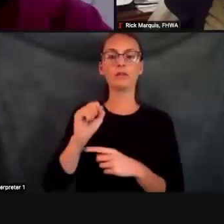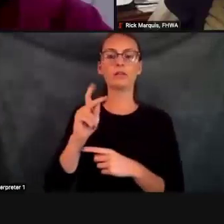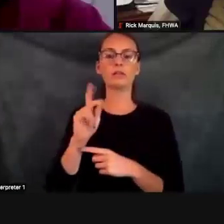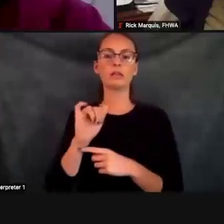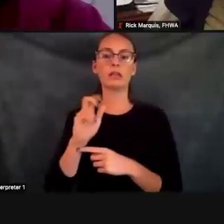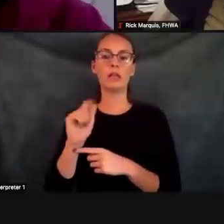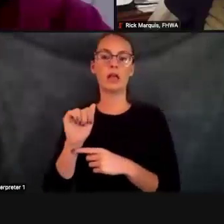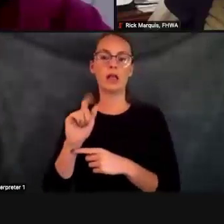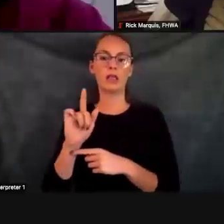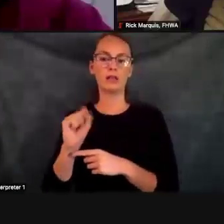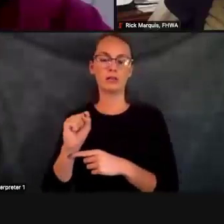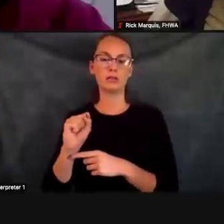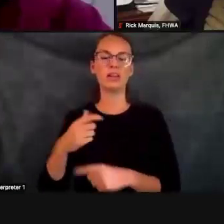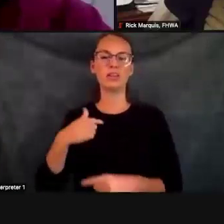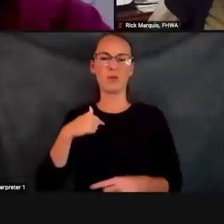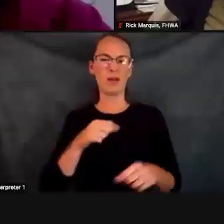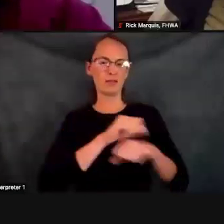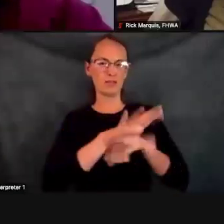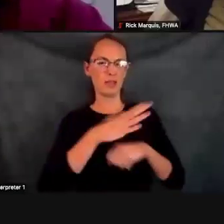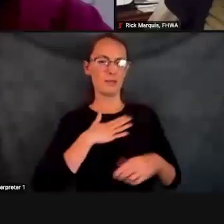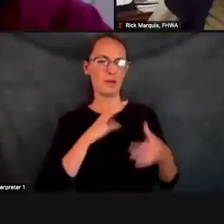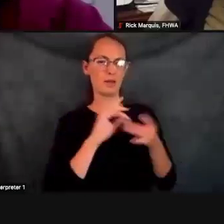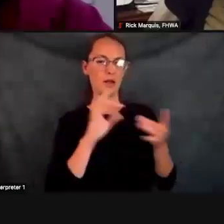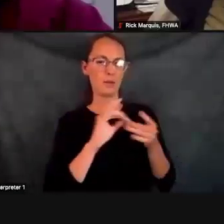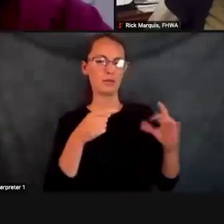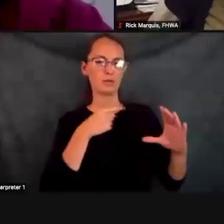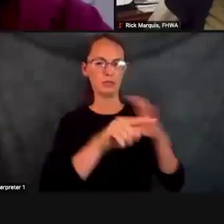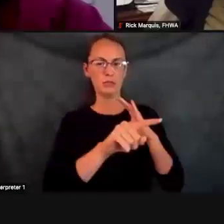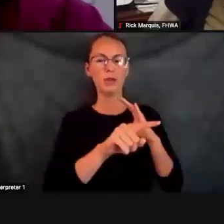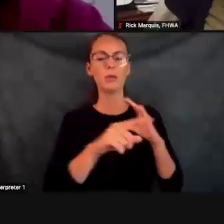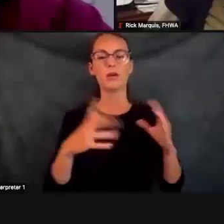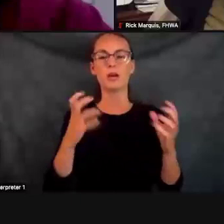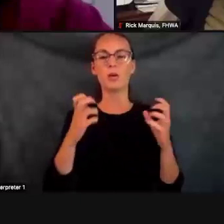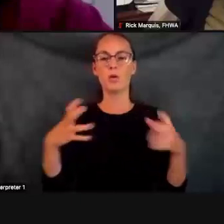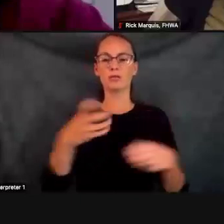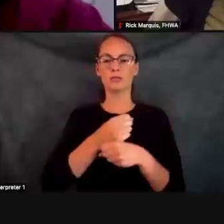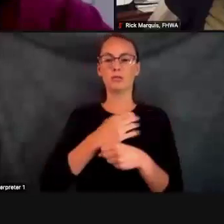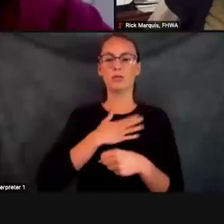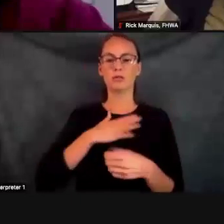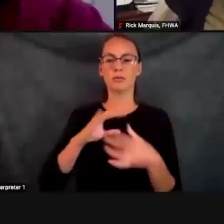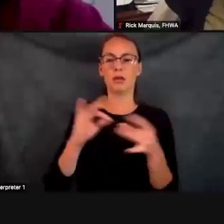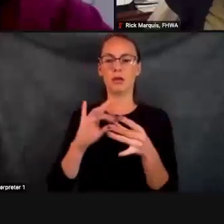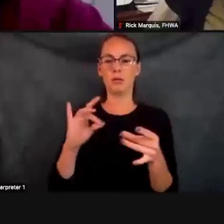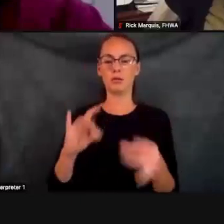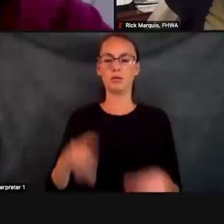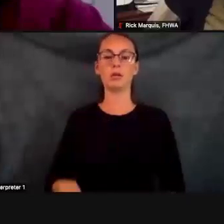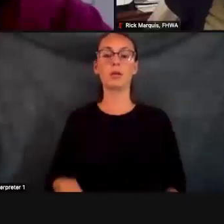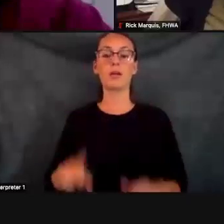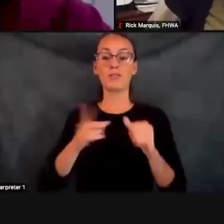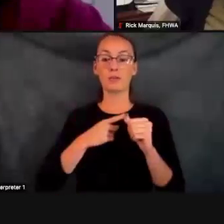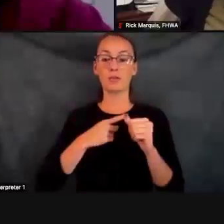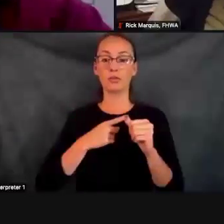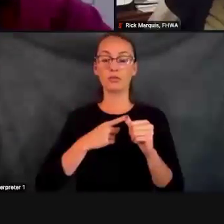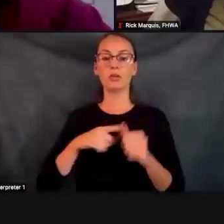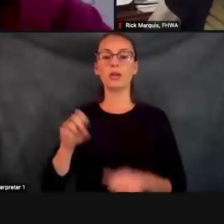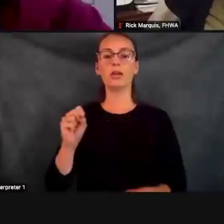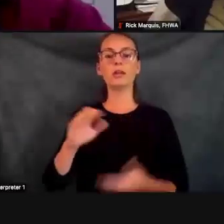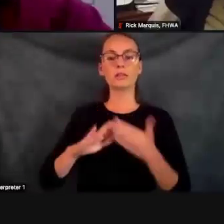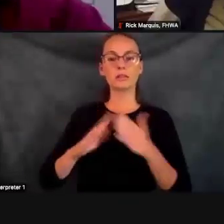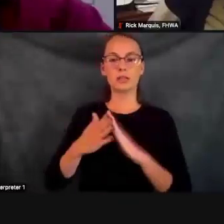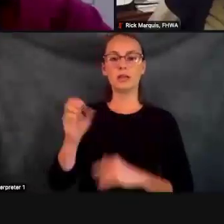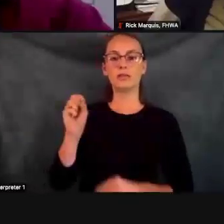mis comentarios por correo electrónico. Estoy presumiendo que están en el acta, pero sin embargo quisiera presentar un